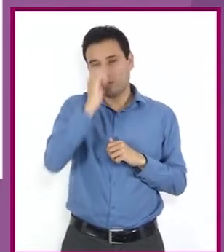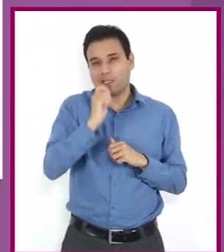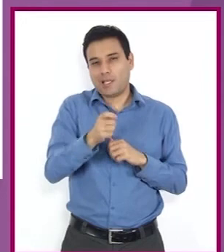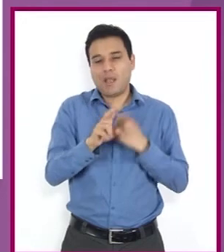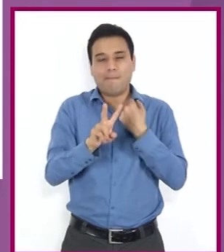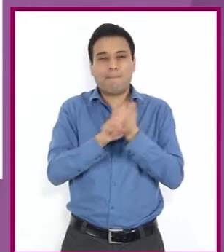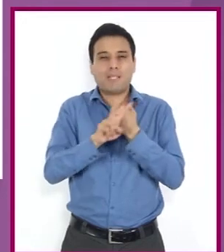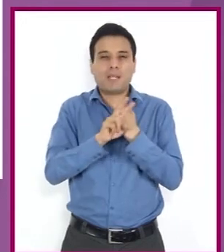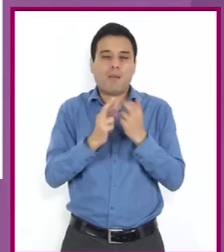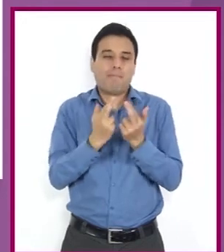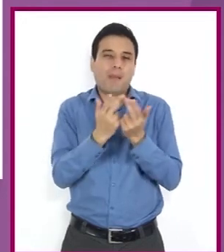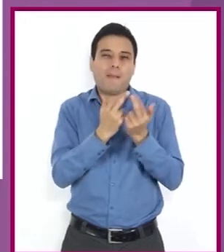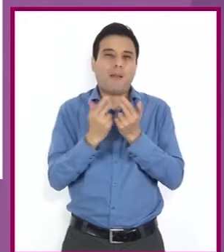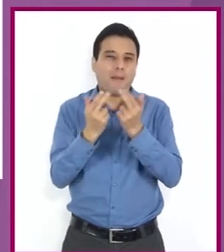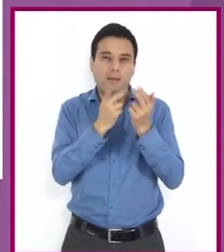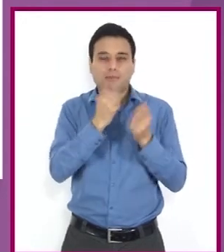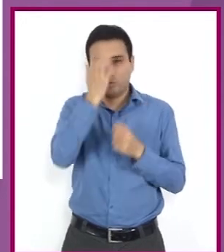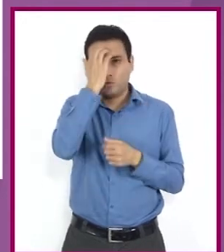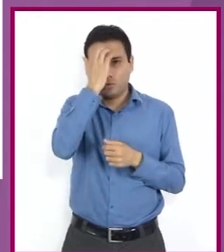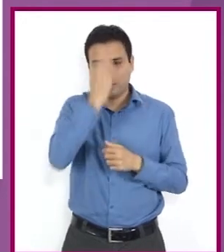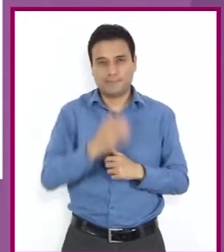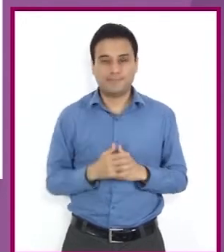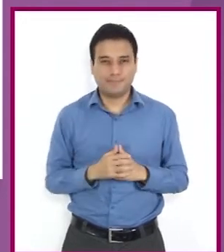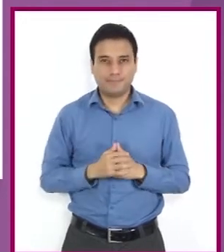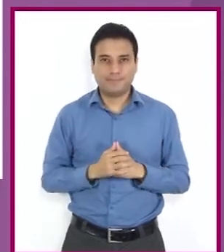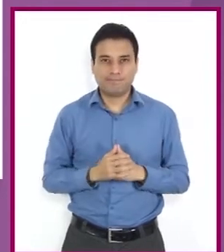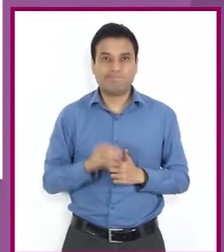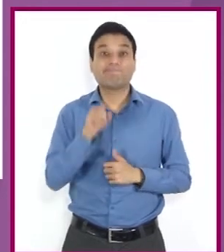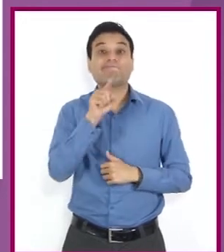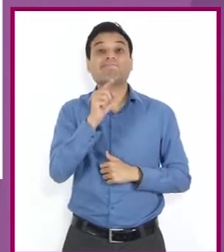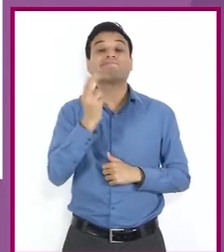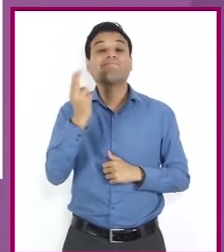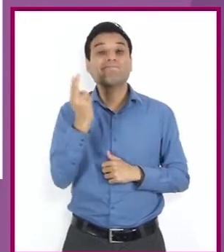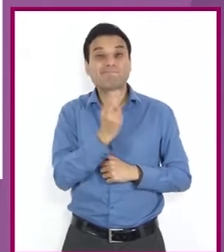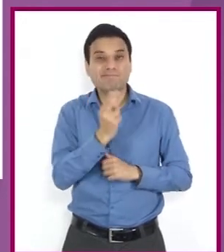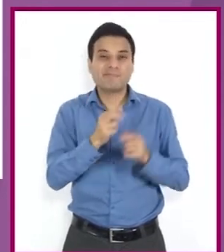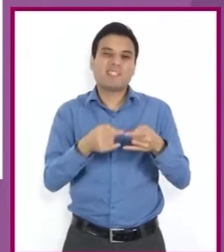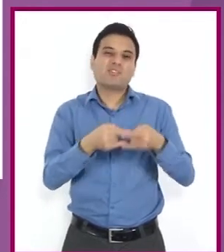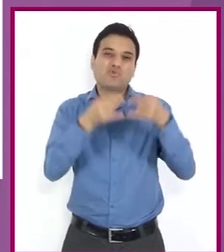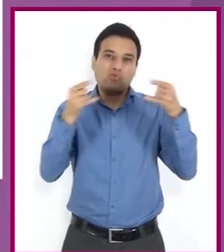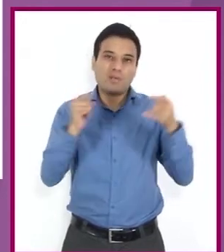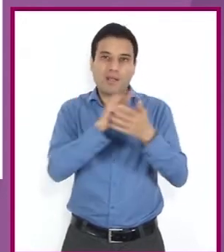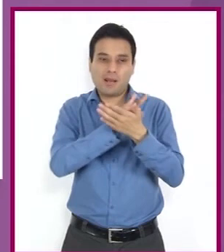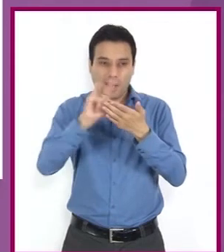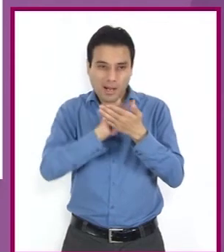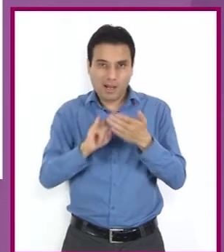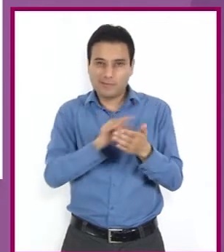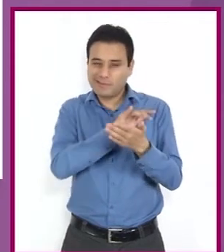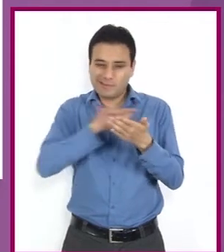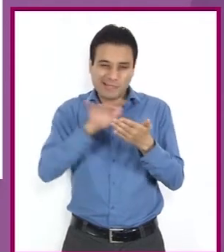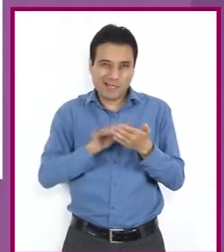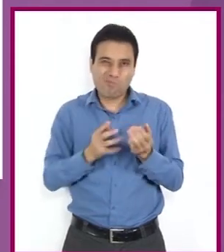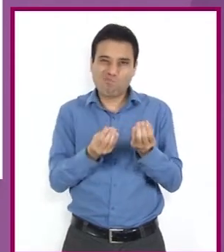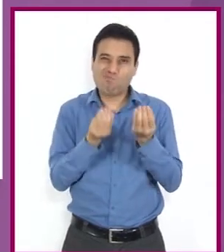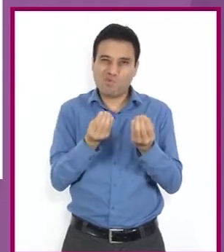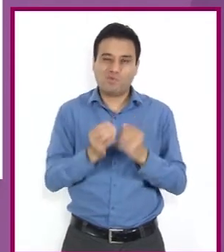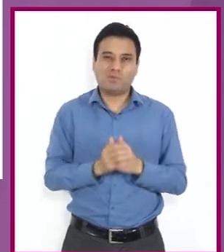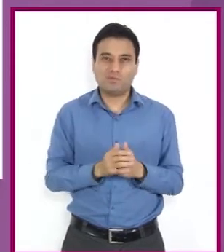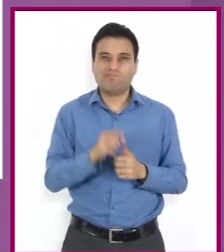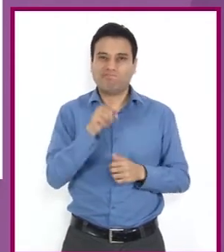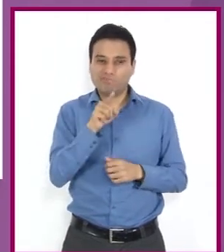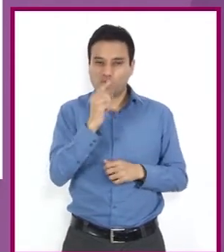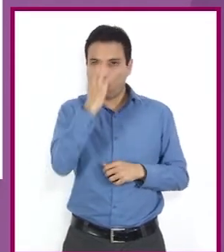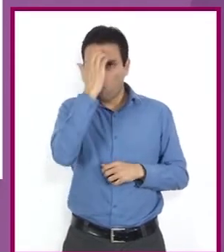metales retorcidos. Hay que leer muchas historietas para identificar los recursos que pudiera